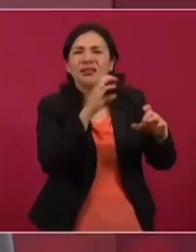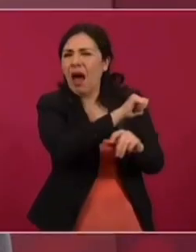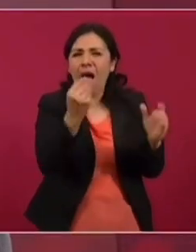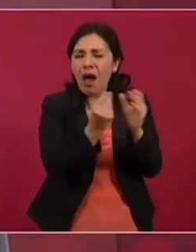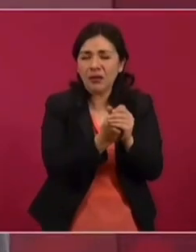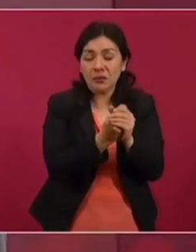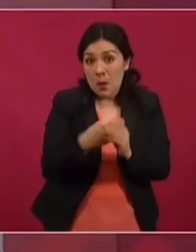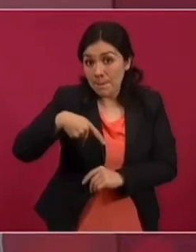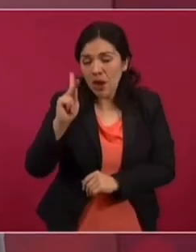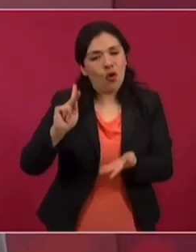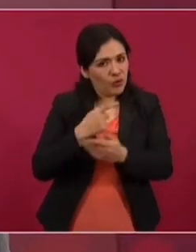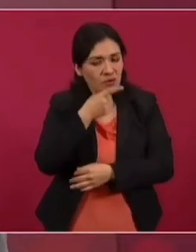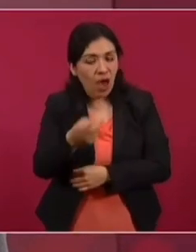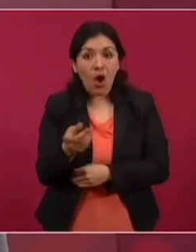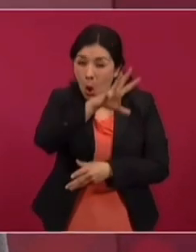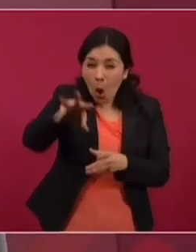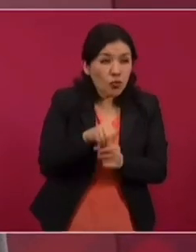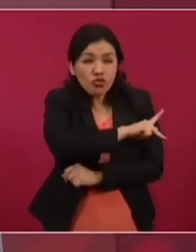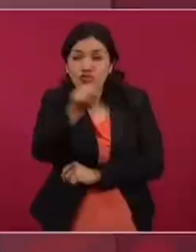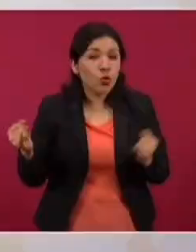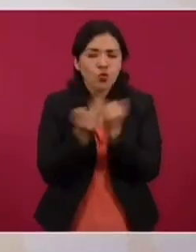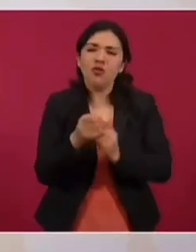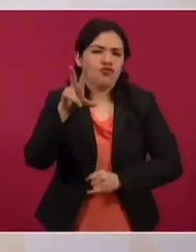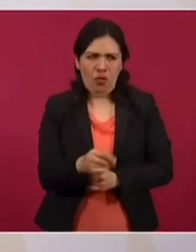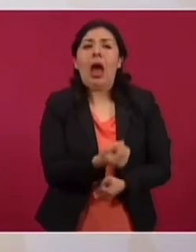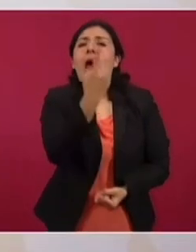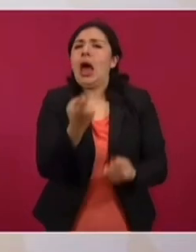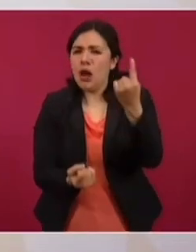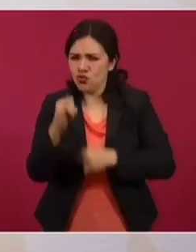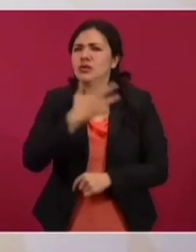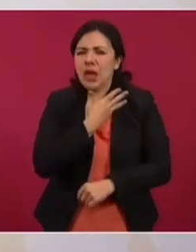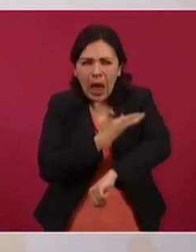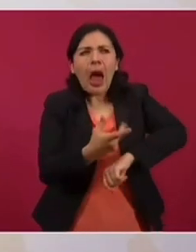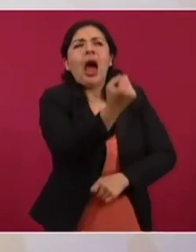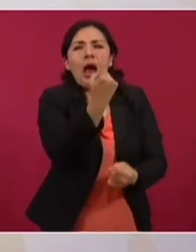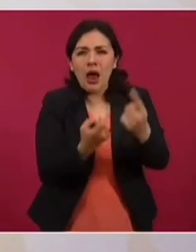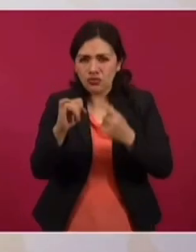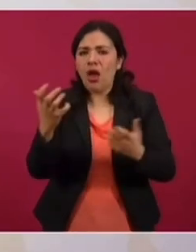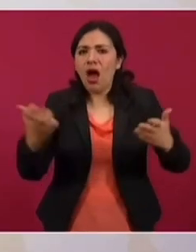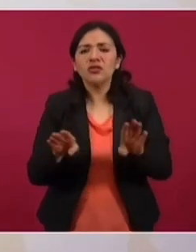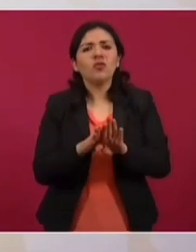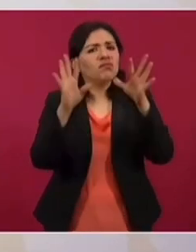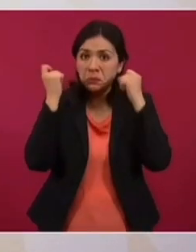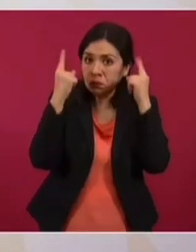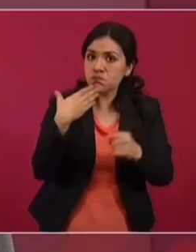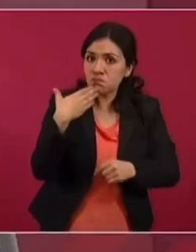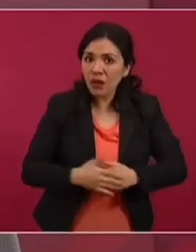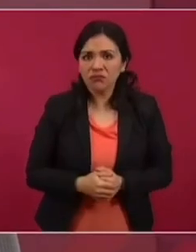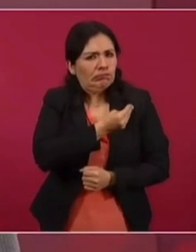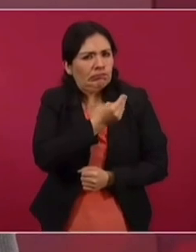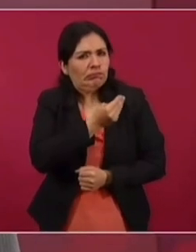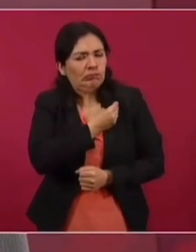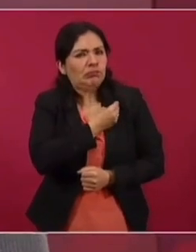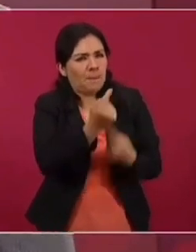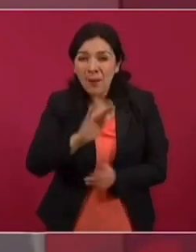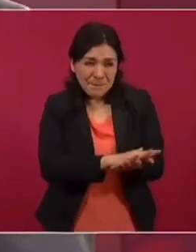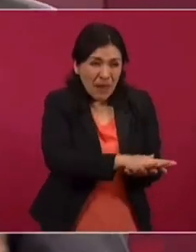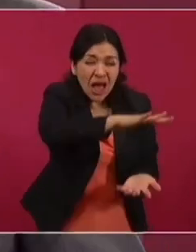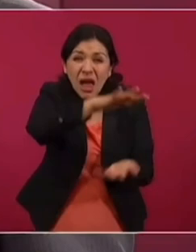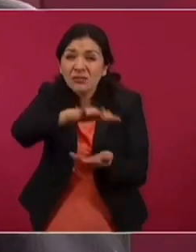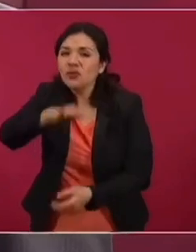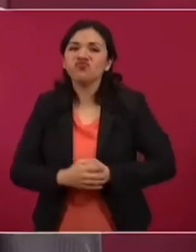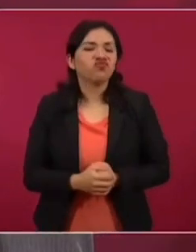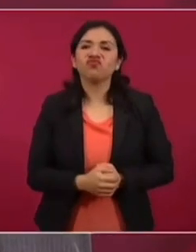repito, no estoy generalizando, porque hubieron medios muy pocos que actuaron de manera ejemplar, resistieron, pero la mayoría